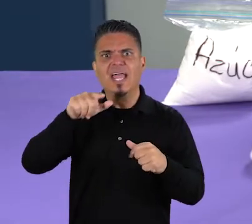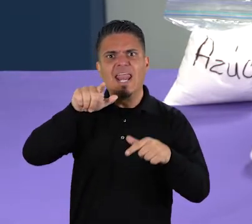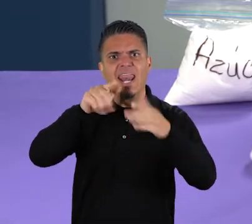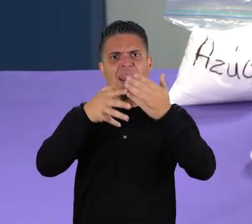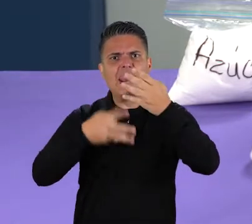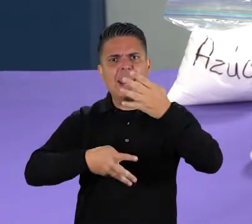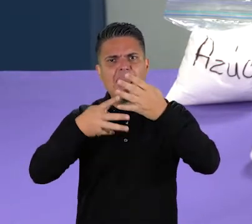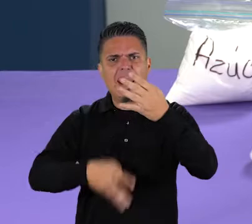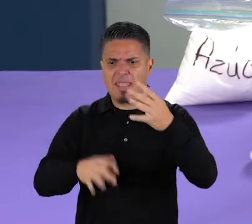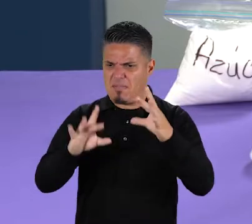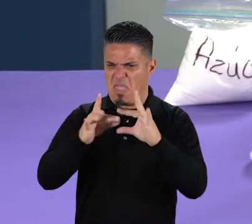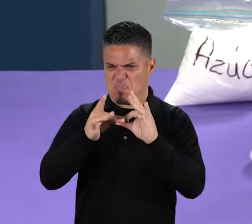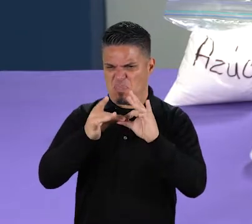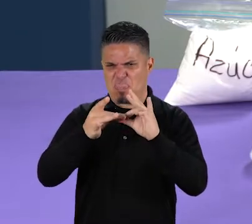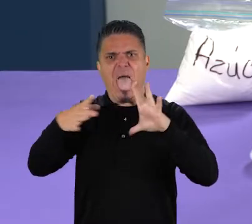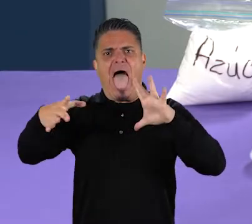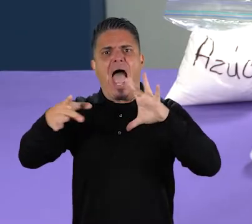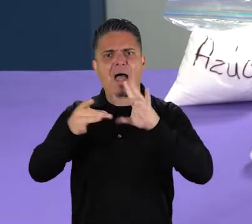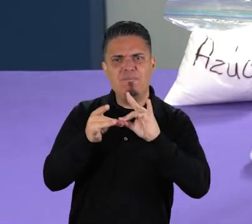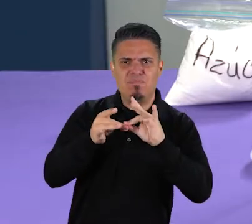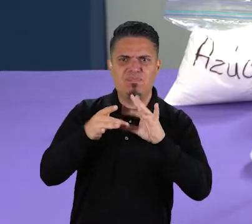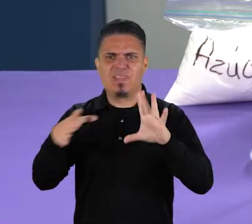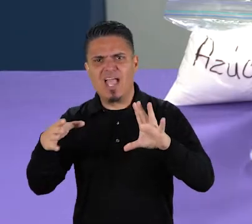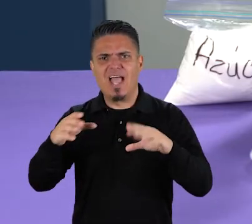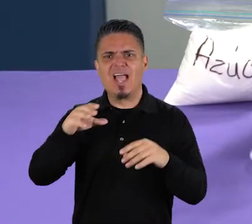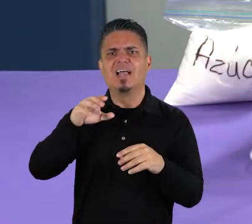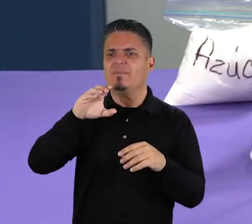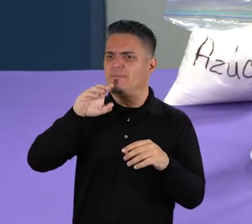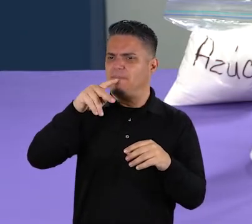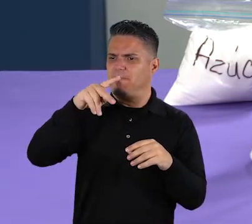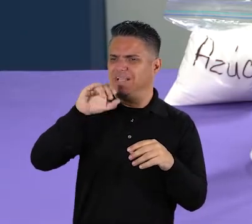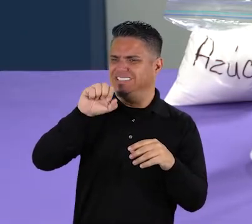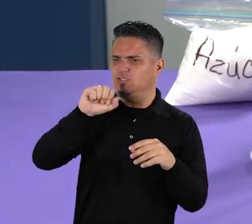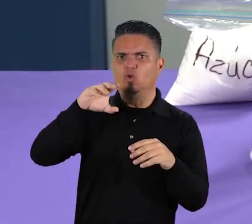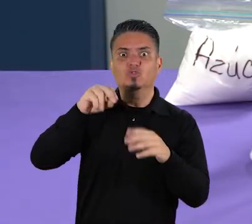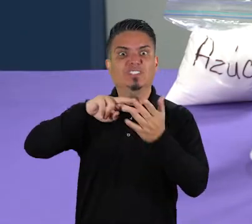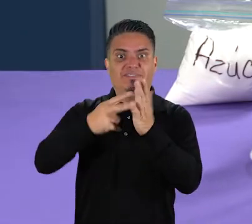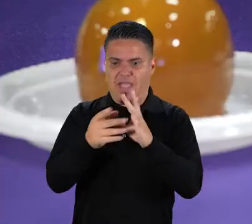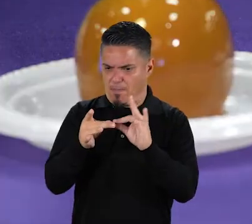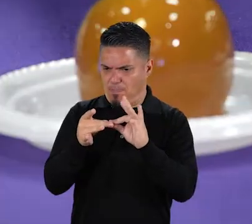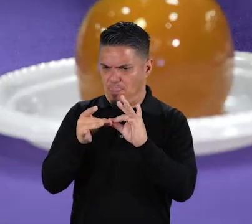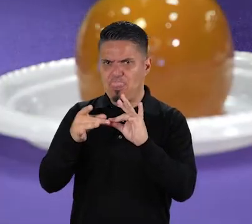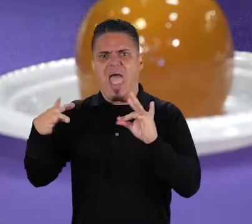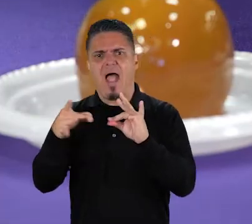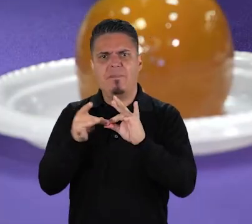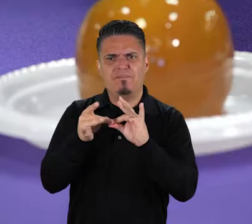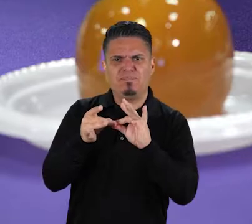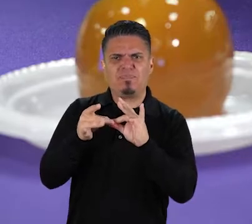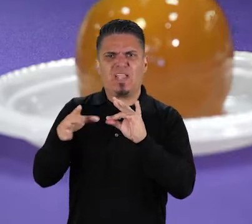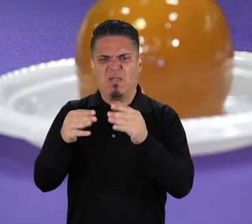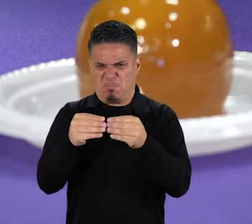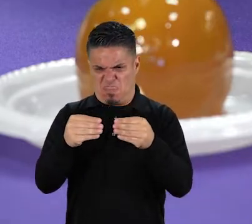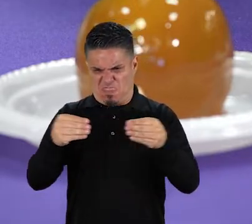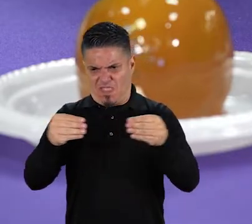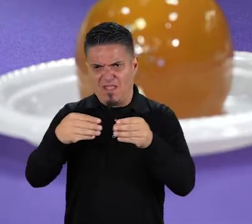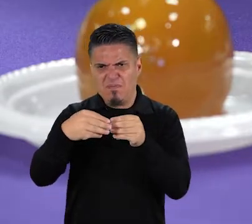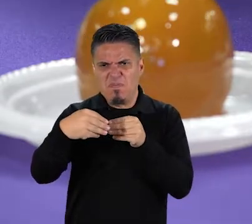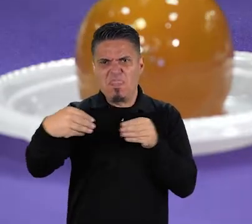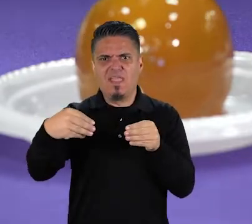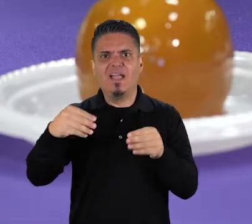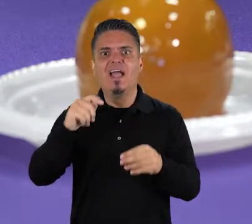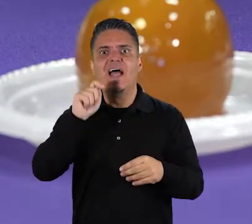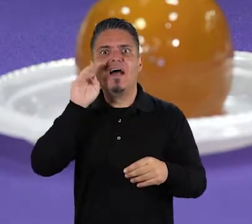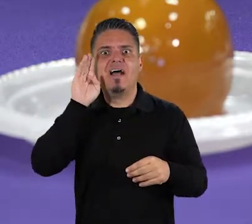veces, pegajoso, y luego se va a enfriar el caramelo y va a quedar de la manera que observamos